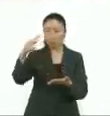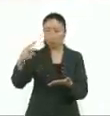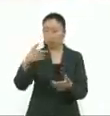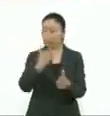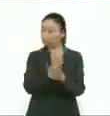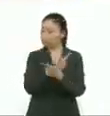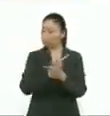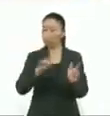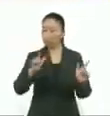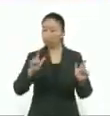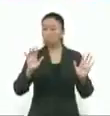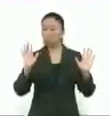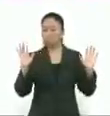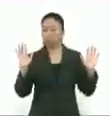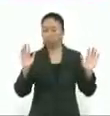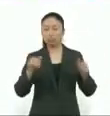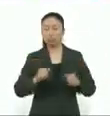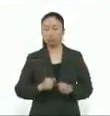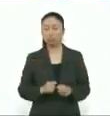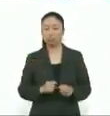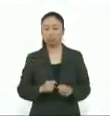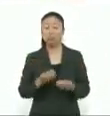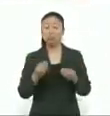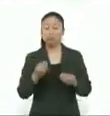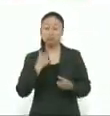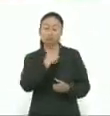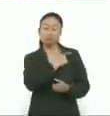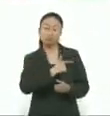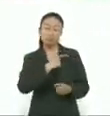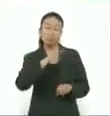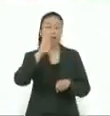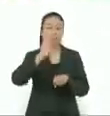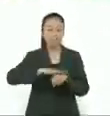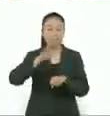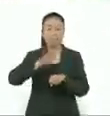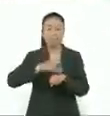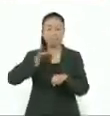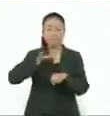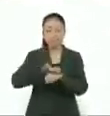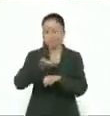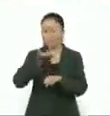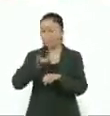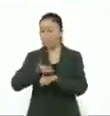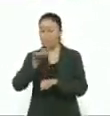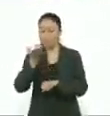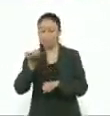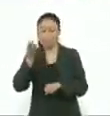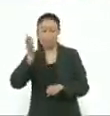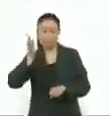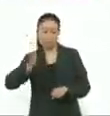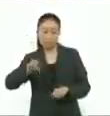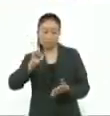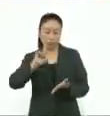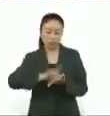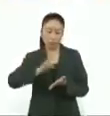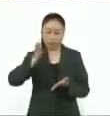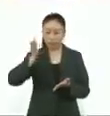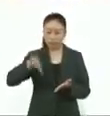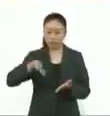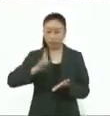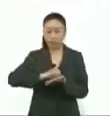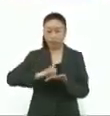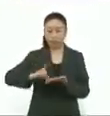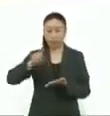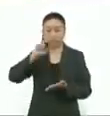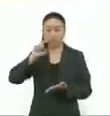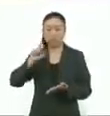plenamente, y nos da mucho gusto que cada día más estados se sumen a garantizar sus derechos sexuales